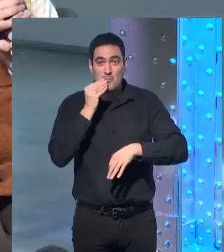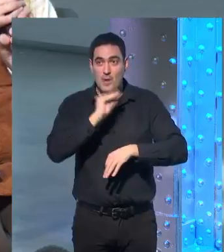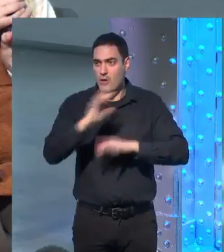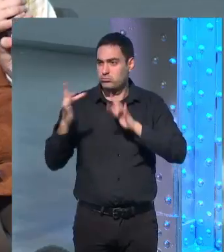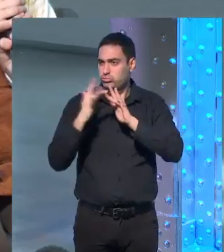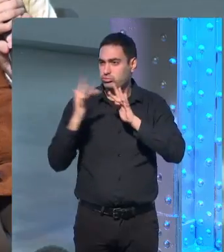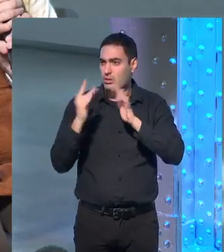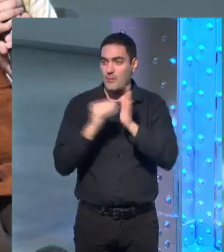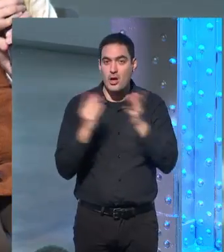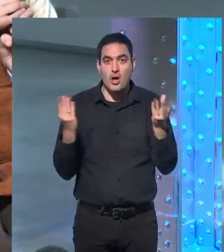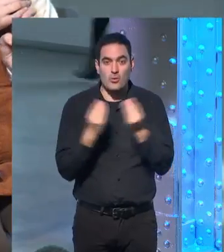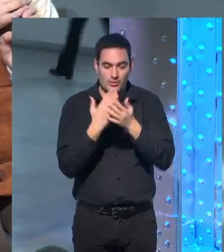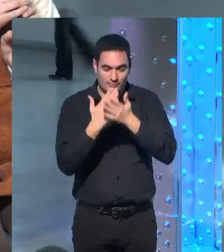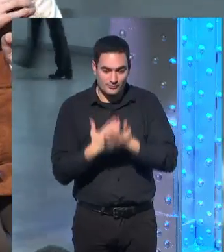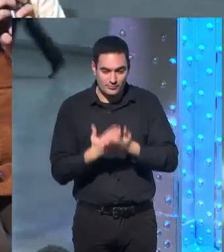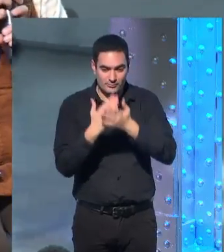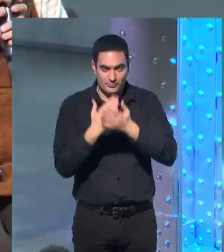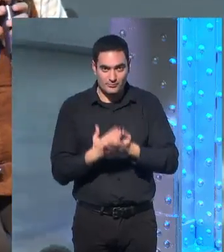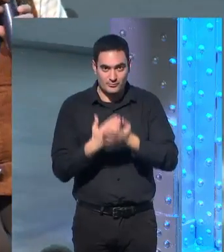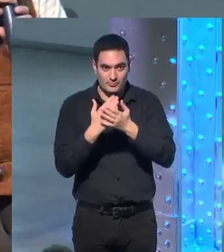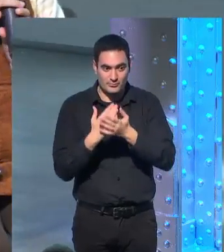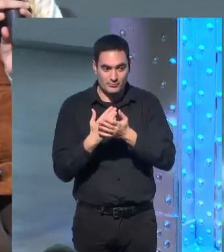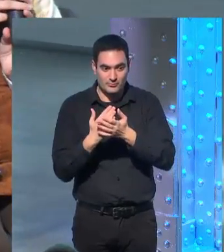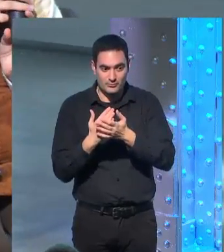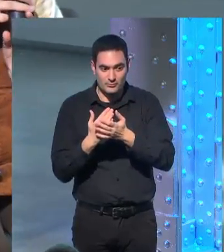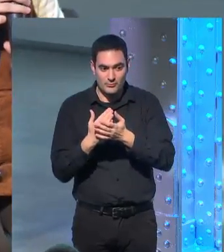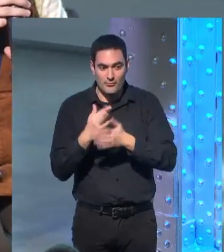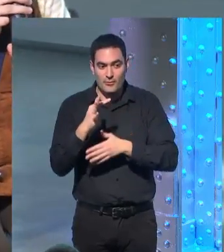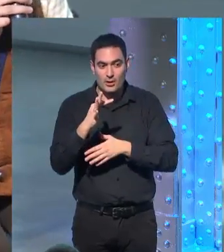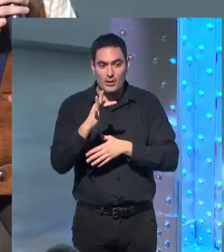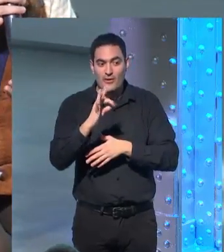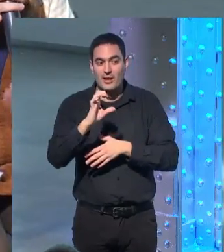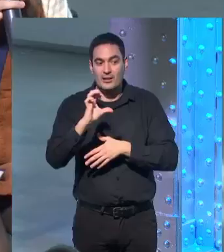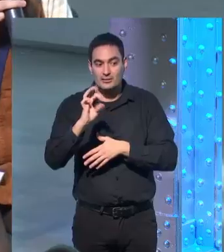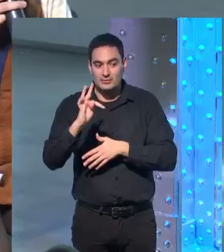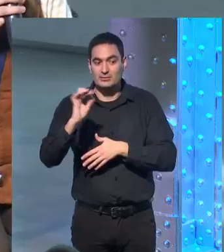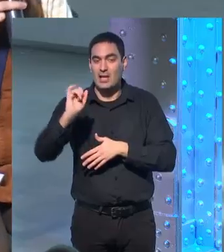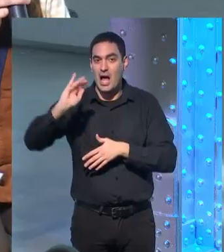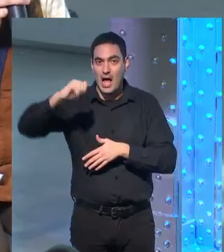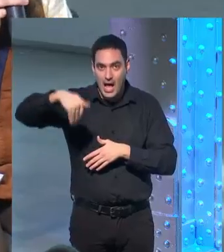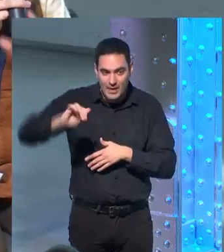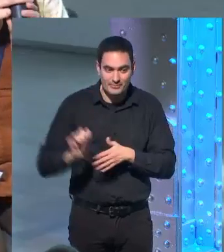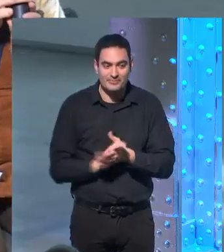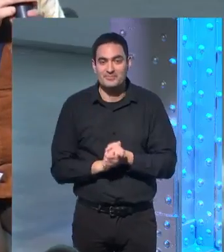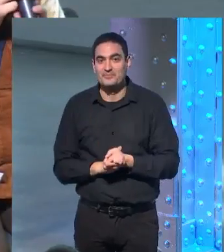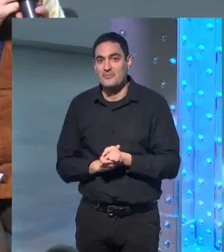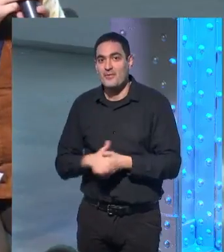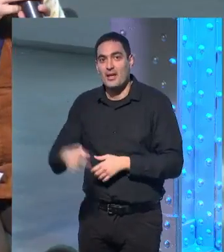hecho, a veces estudiamos juntas por FaceTime y nos preguntamos. Y, a